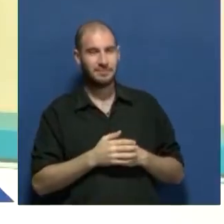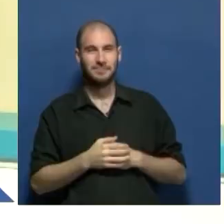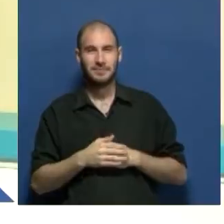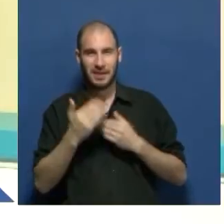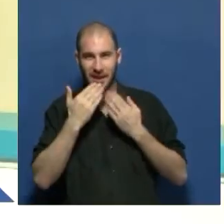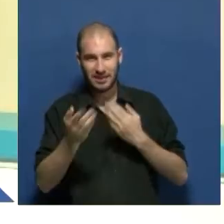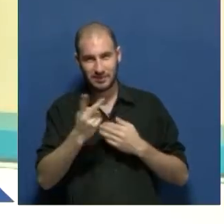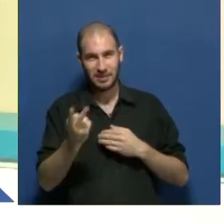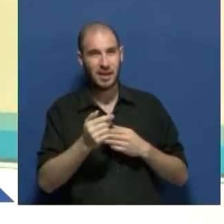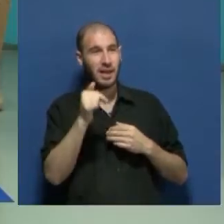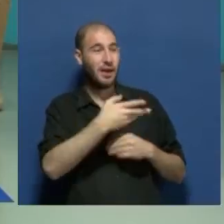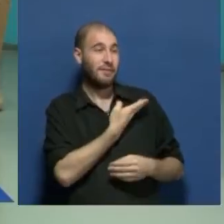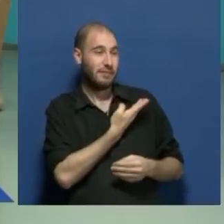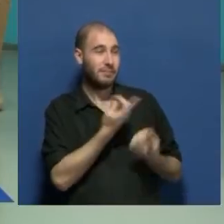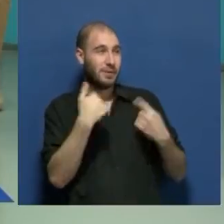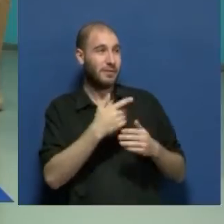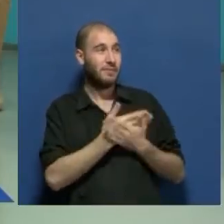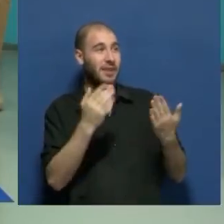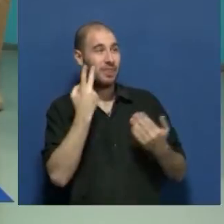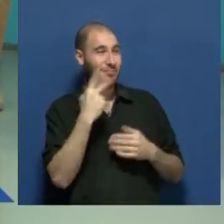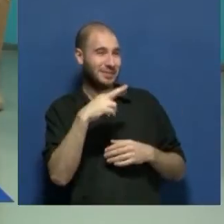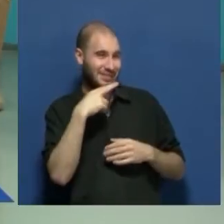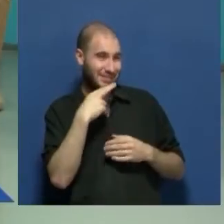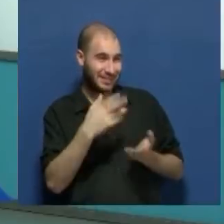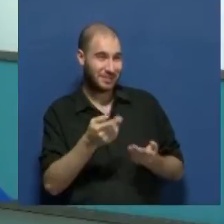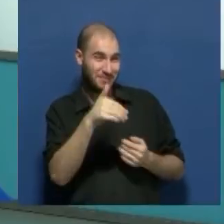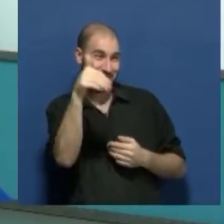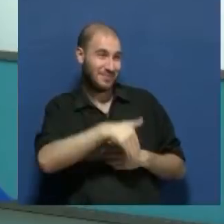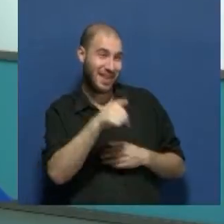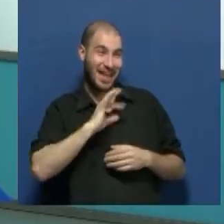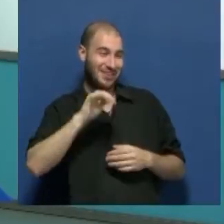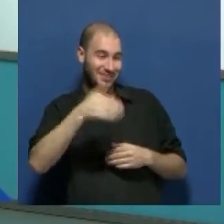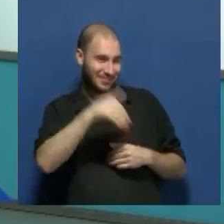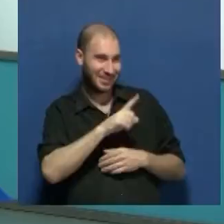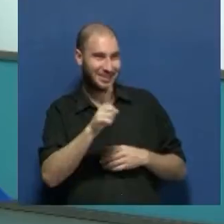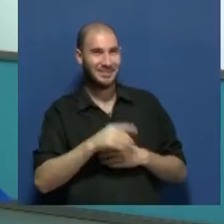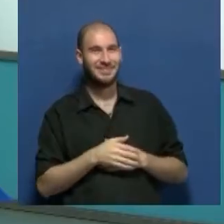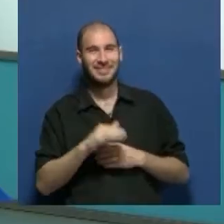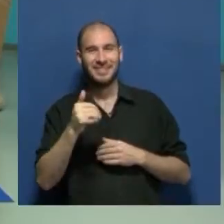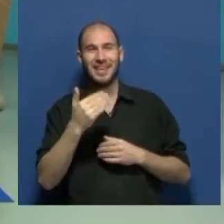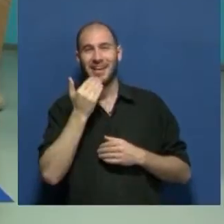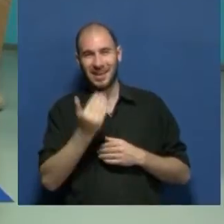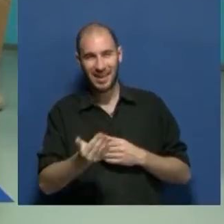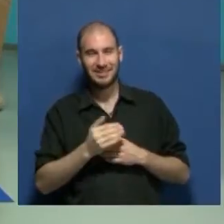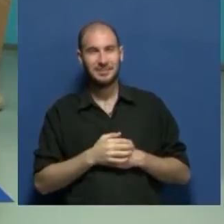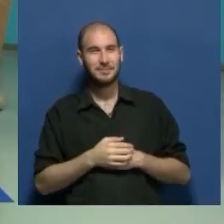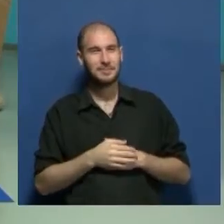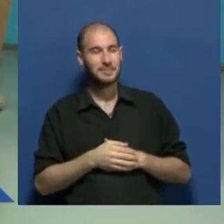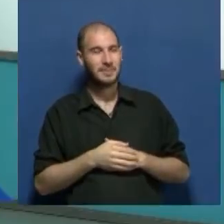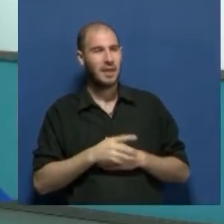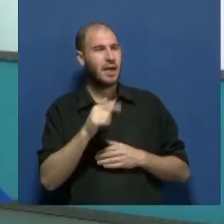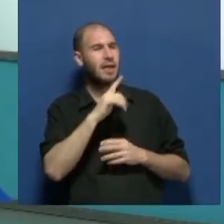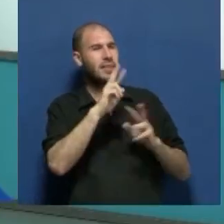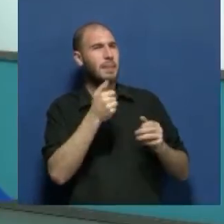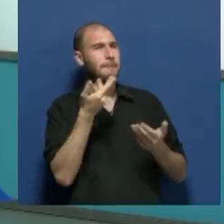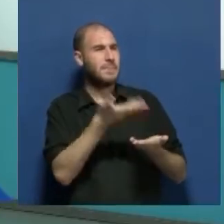favor, gracias a ustedes. Ya estamos en febrero, pero feliz 2017, porque no habías venido. Bueno, sí, muchas gracias igualmente. ¿En qué se